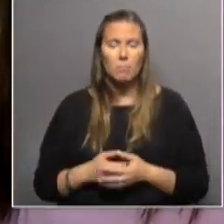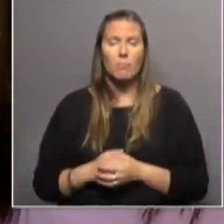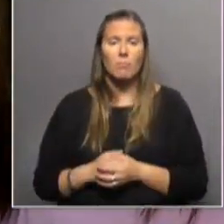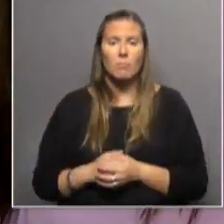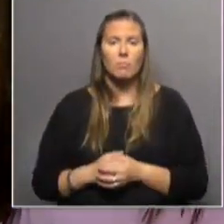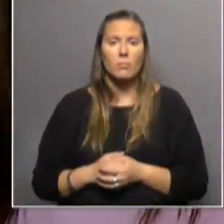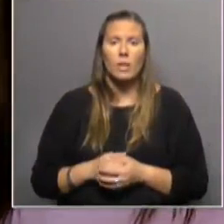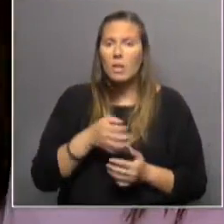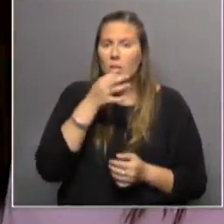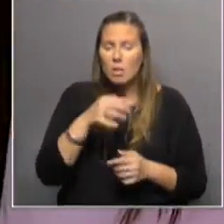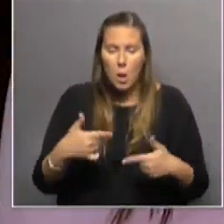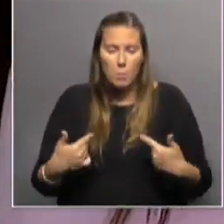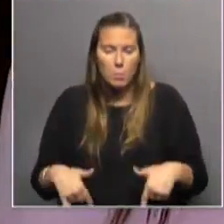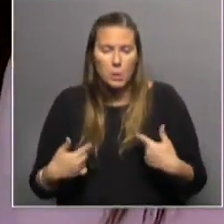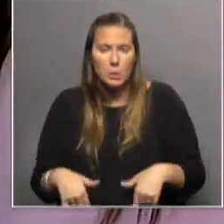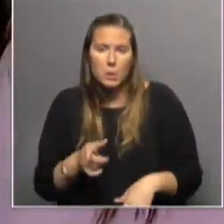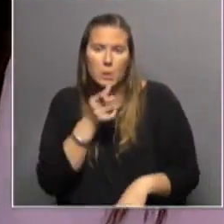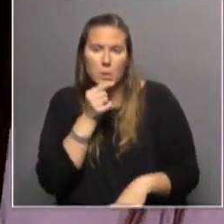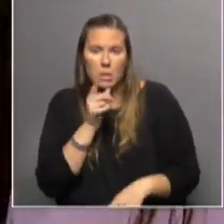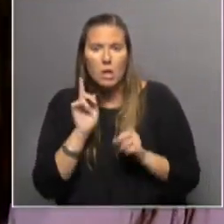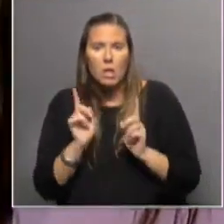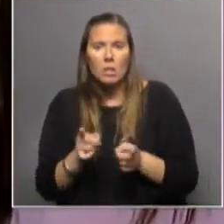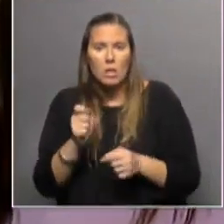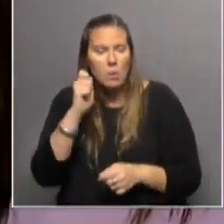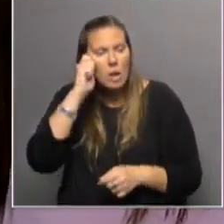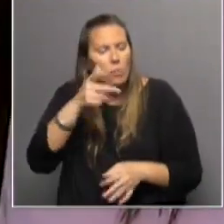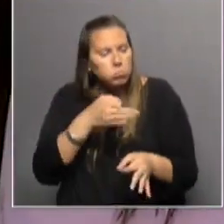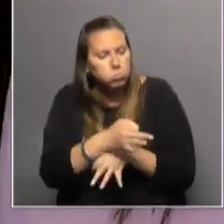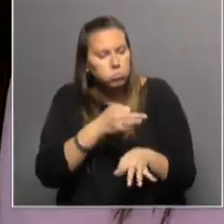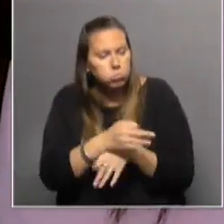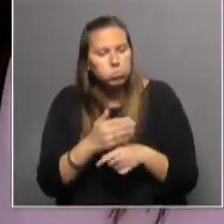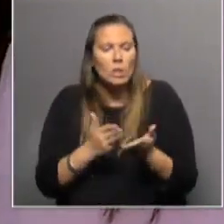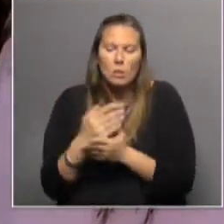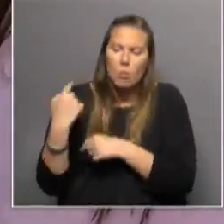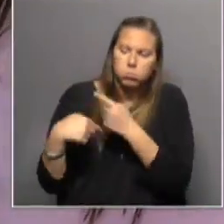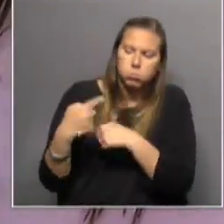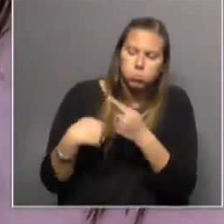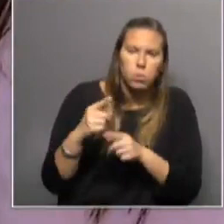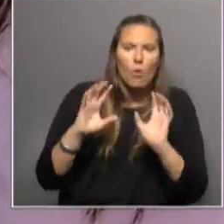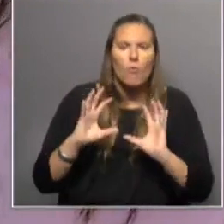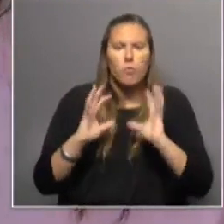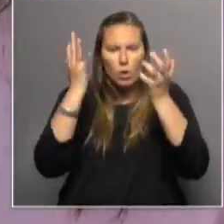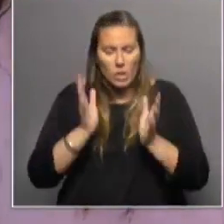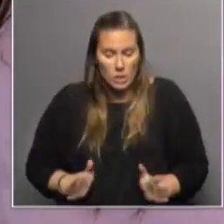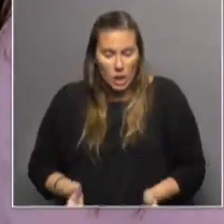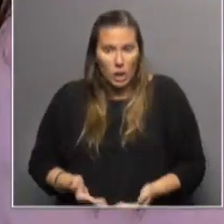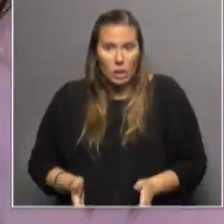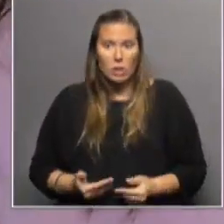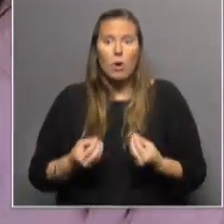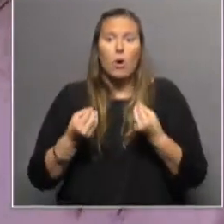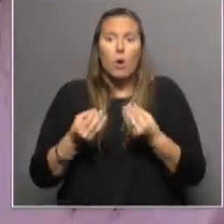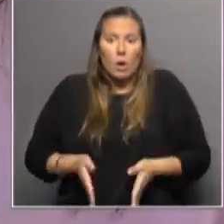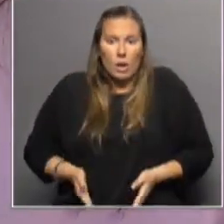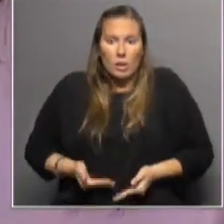Decimos que el Ministerio del Interior tiene que tener una capacitación continua sobre violencia basada en género, porque